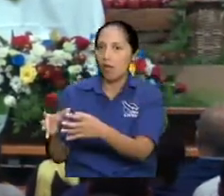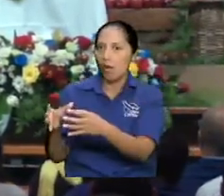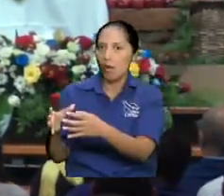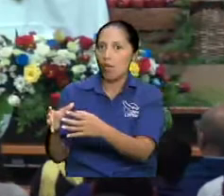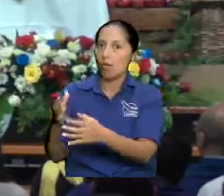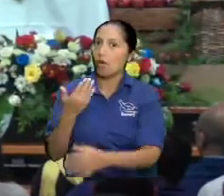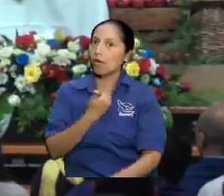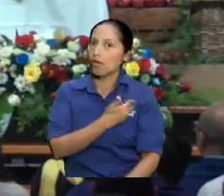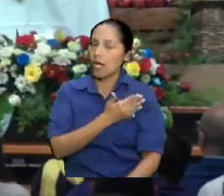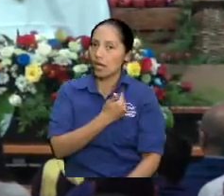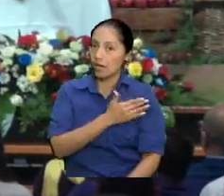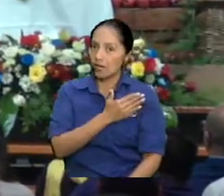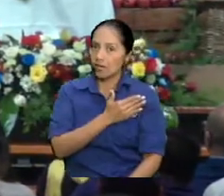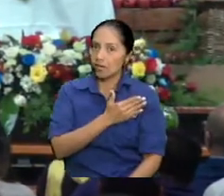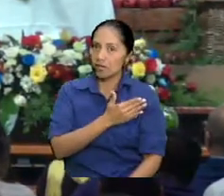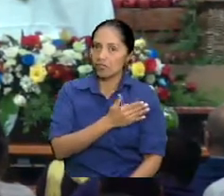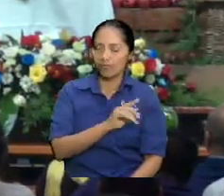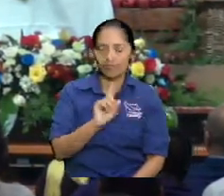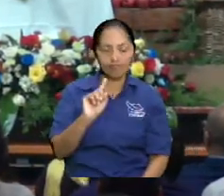como mercadería.